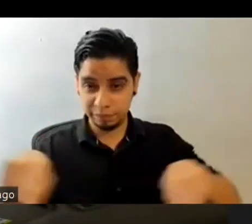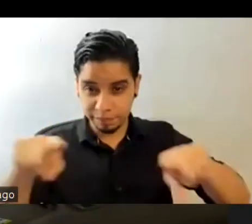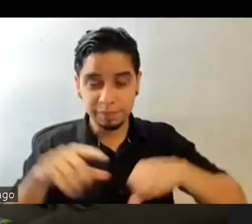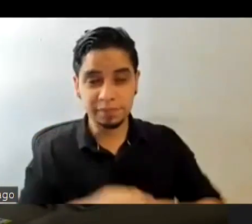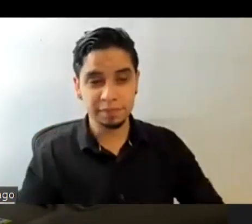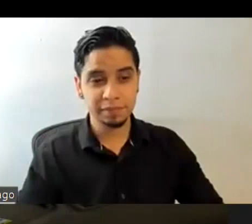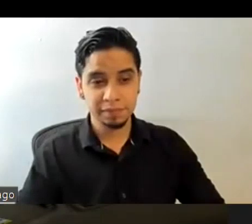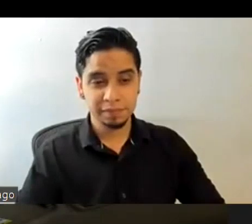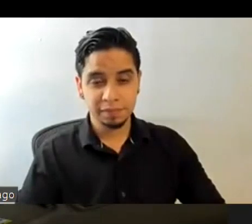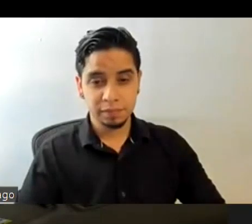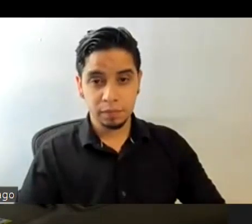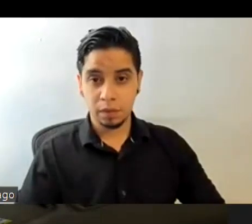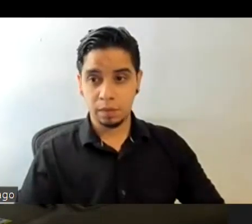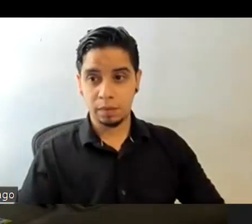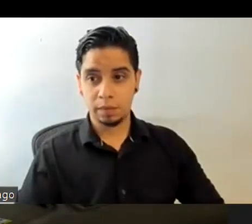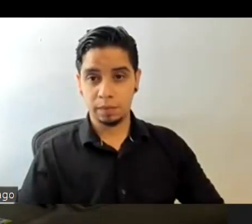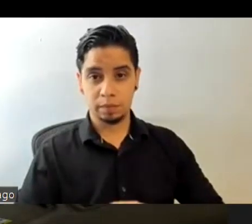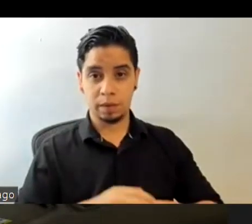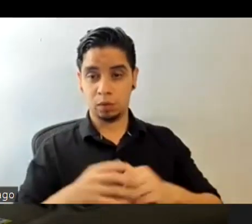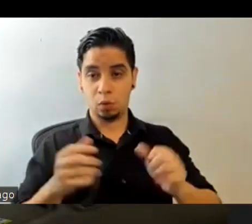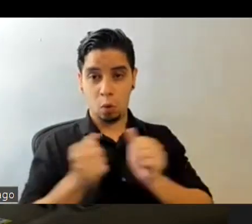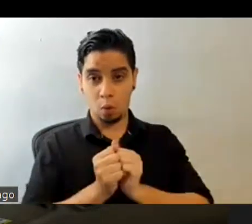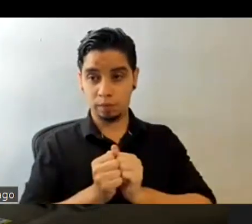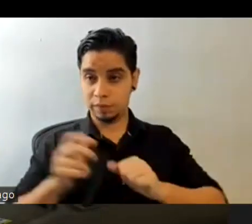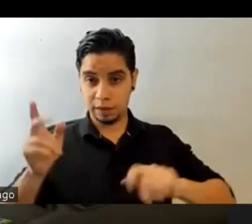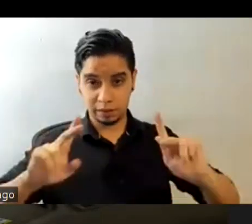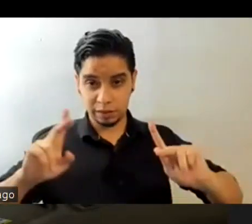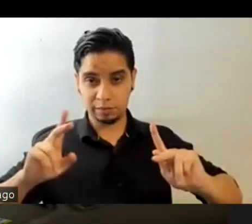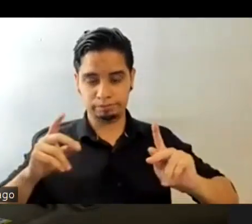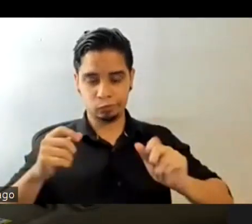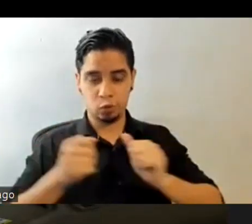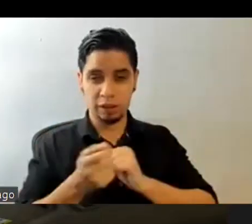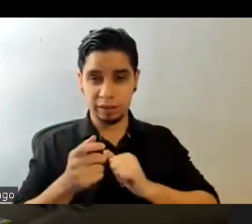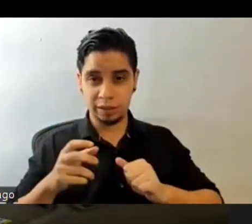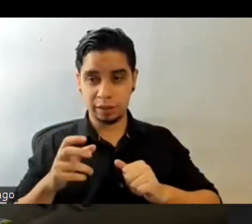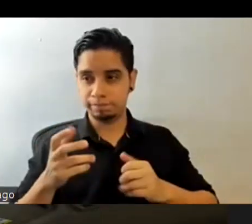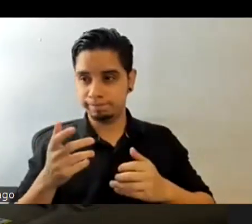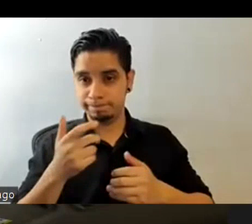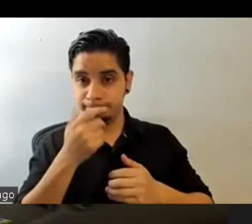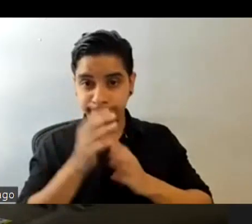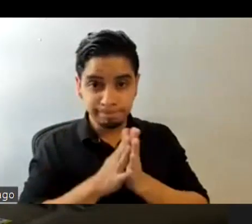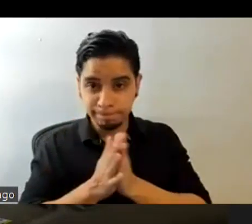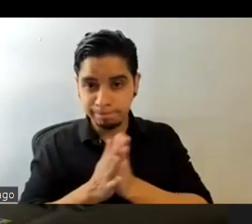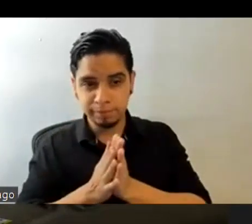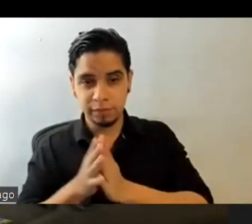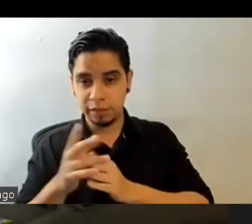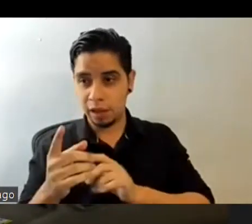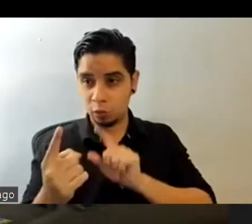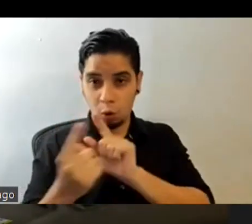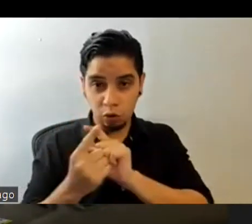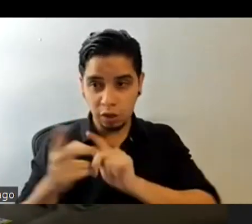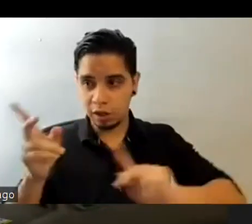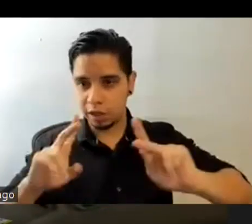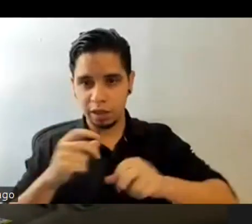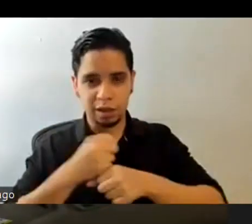semana en esta aventura de conocer, ¿verdad?, a los creadores de arte en